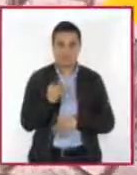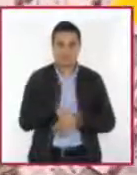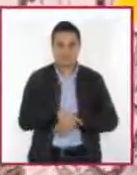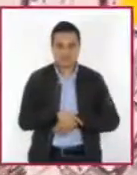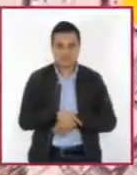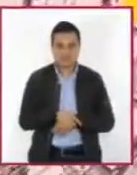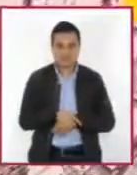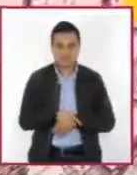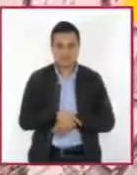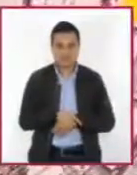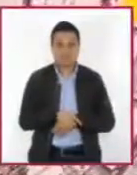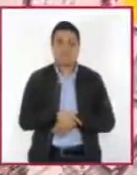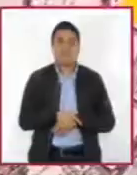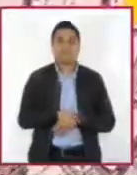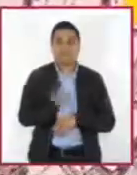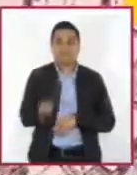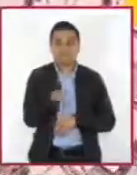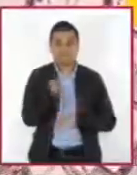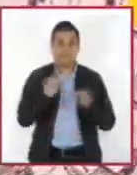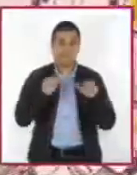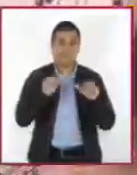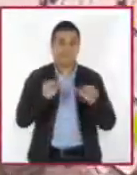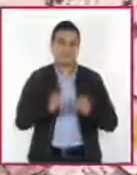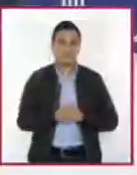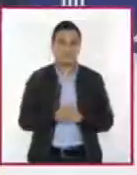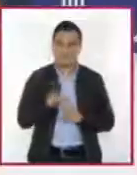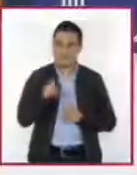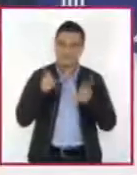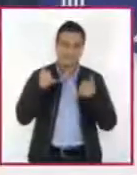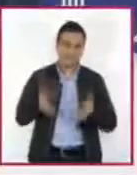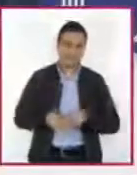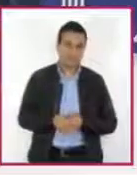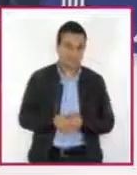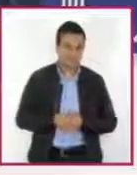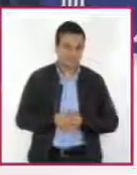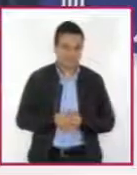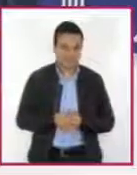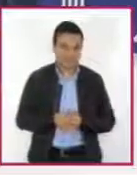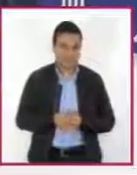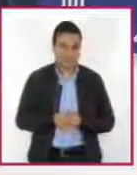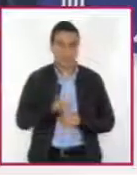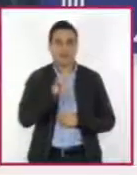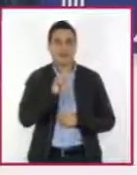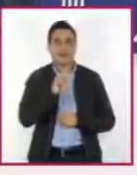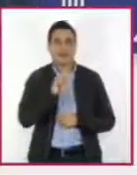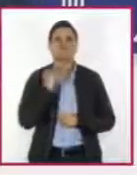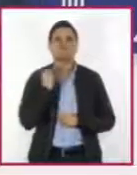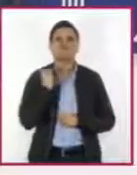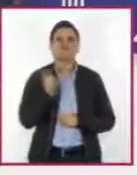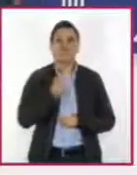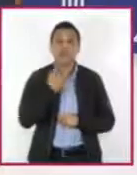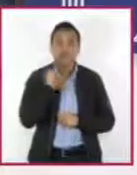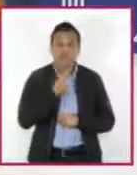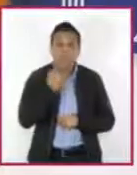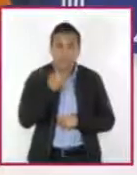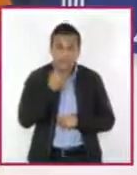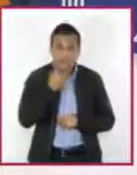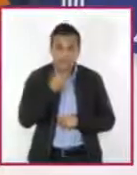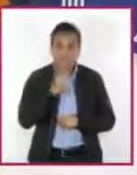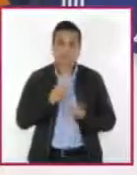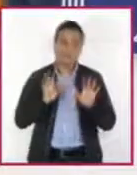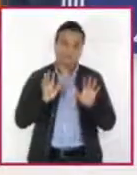¿Se volvieron a salvar? Eso es trampa. No, es suerte. Sí, suerte. Sí.